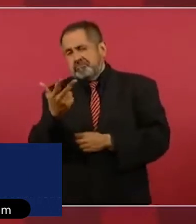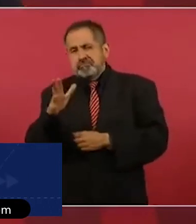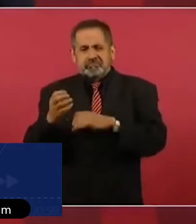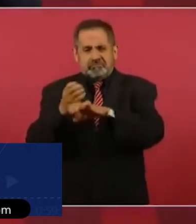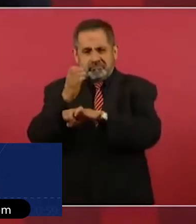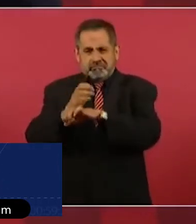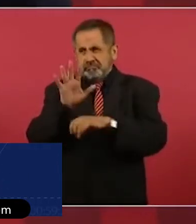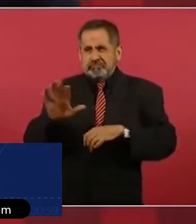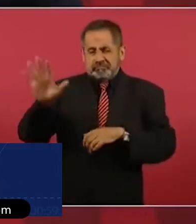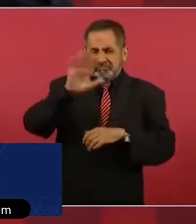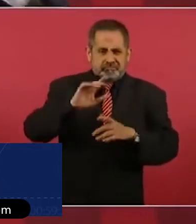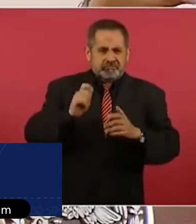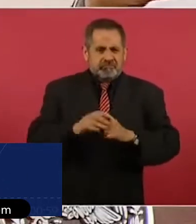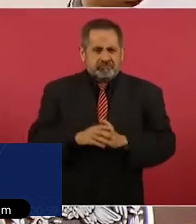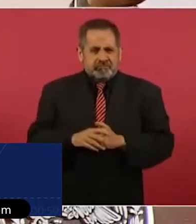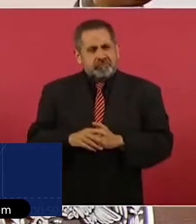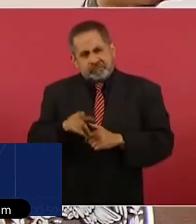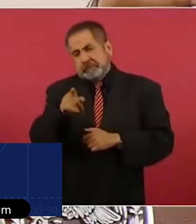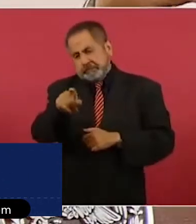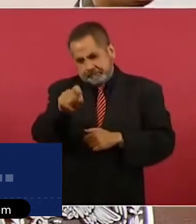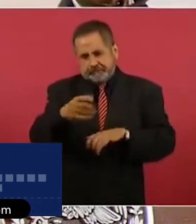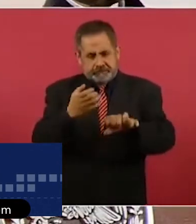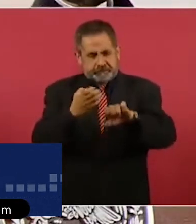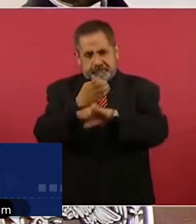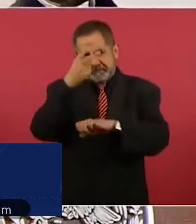Es Estado de México,